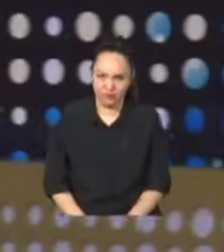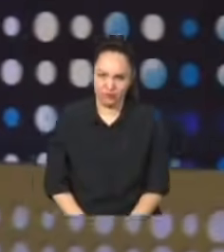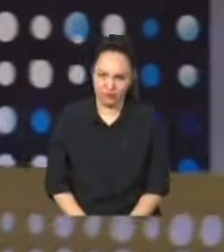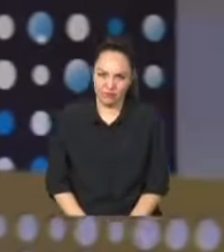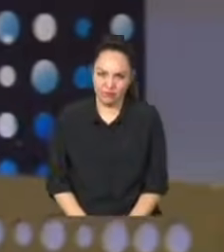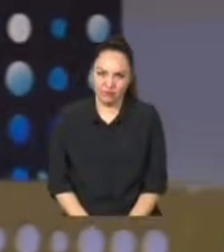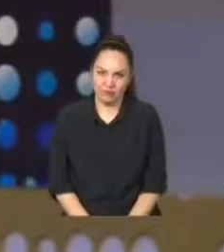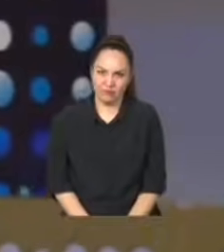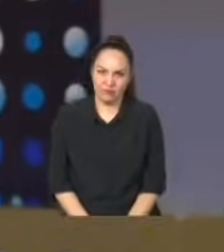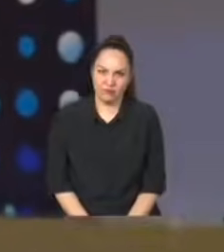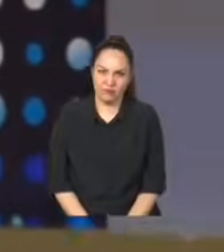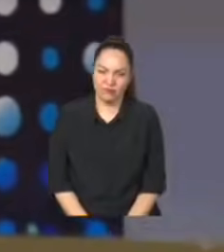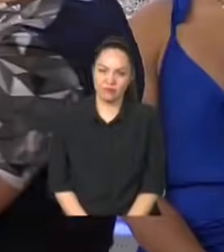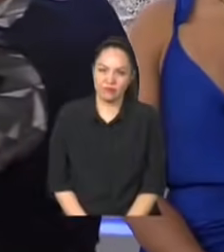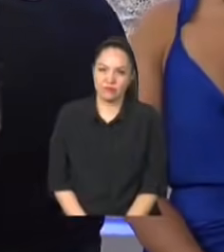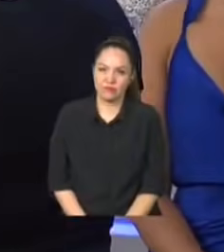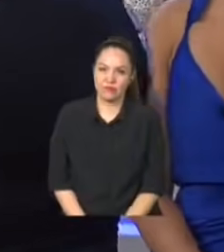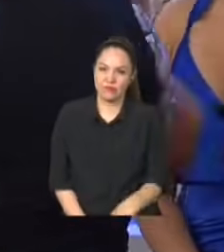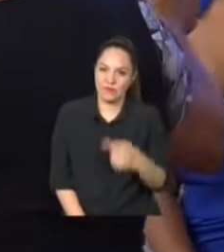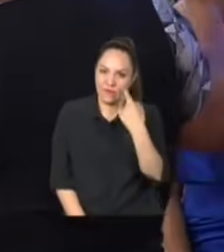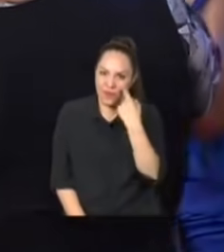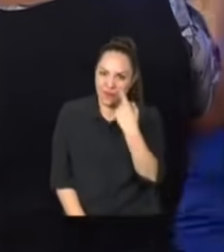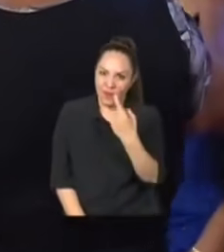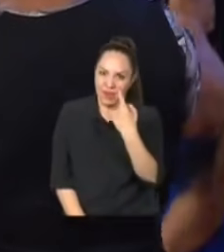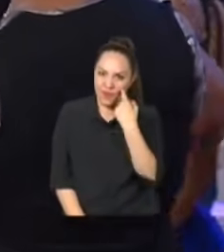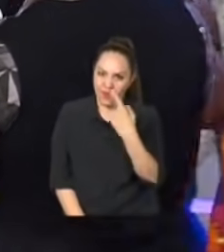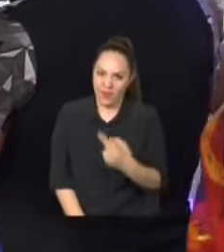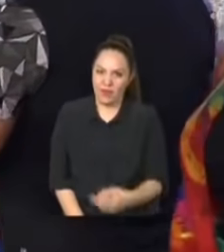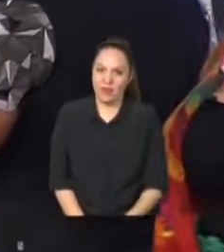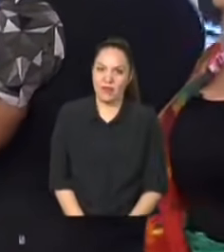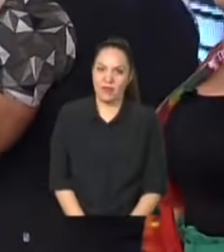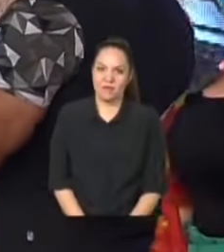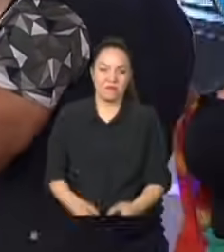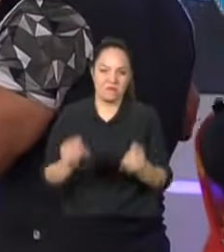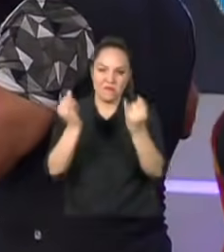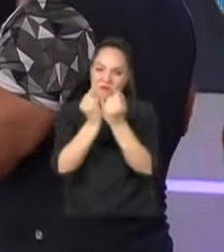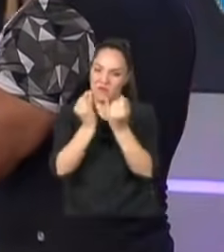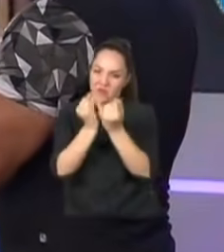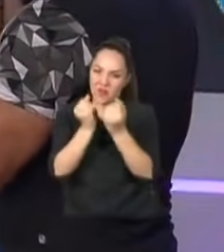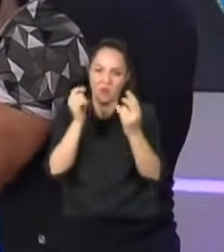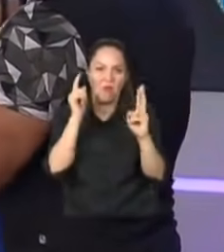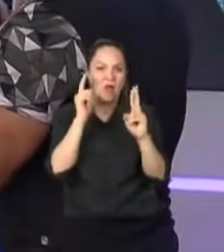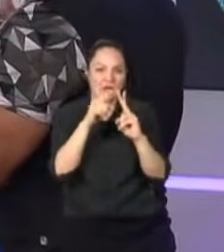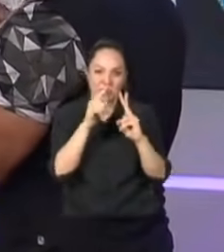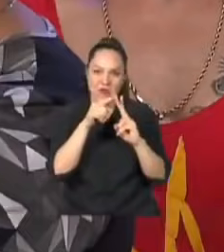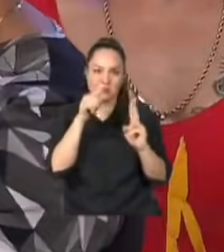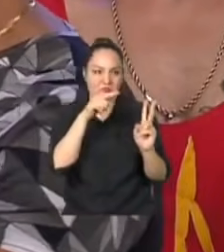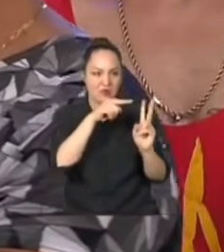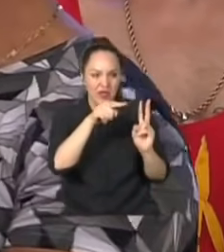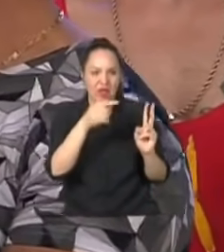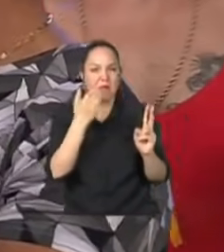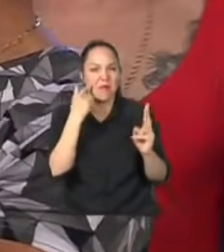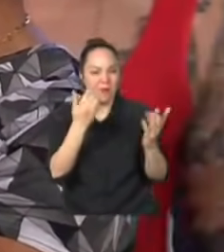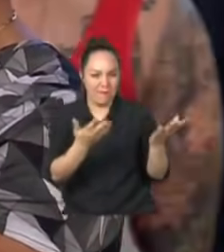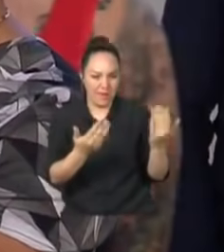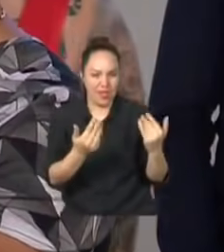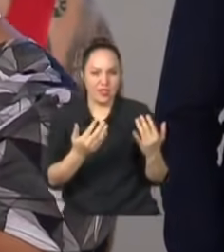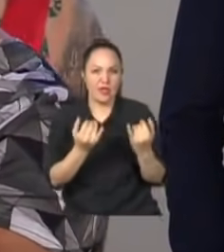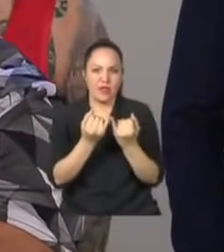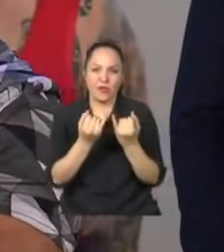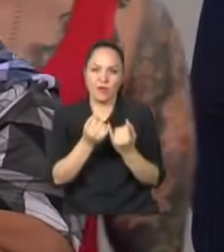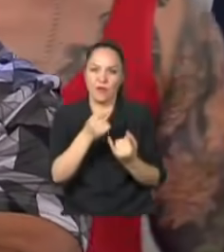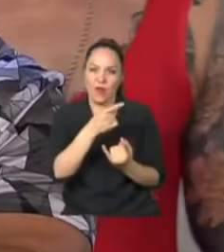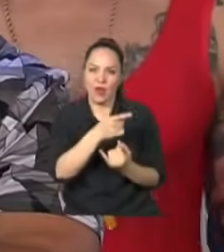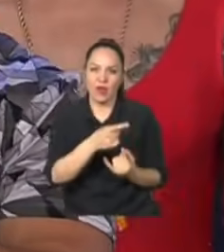¡Tíramelo! ¡Mira! ¿Dónde está la...? Aquí ella también. Conan. ¿Qué? Pásale al frente. ¿Qué le has dicho